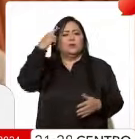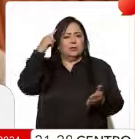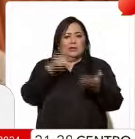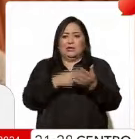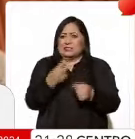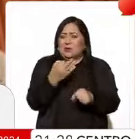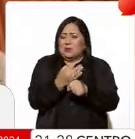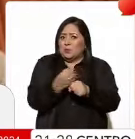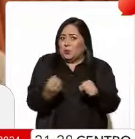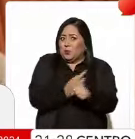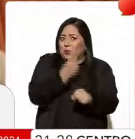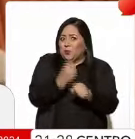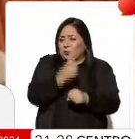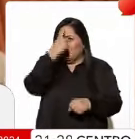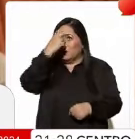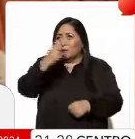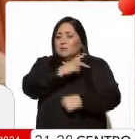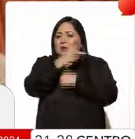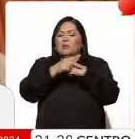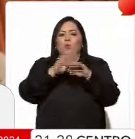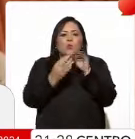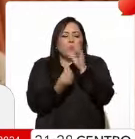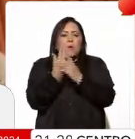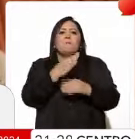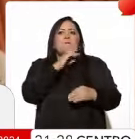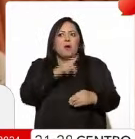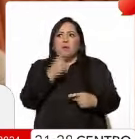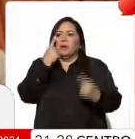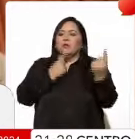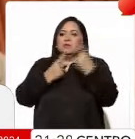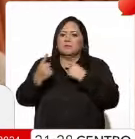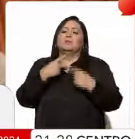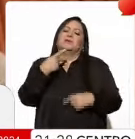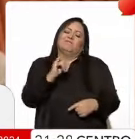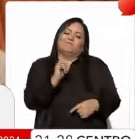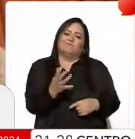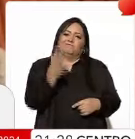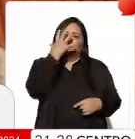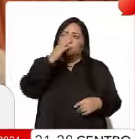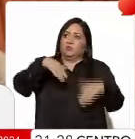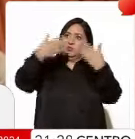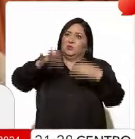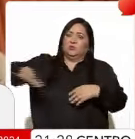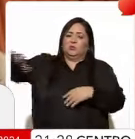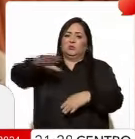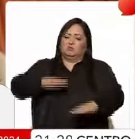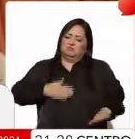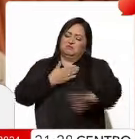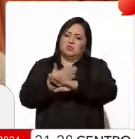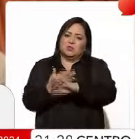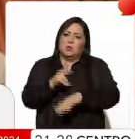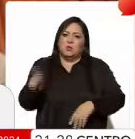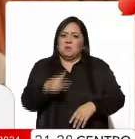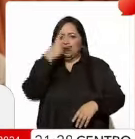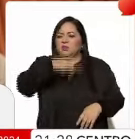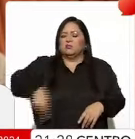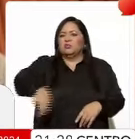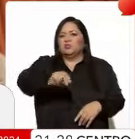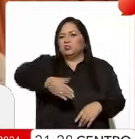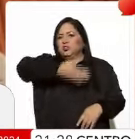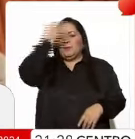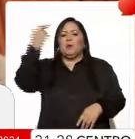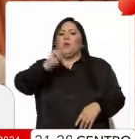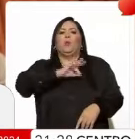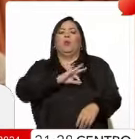gran oportunidad la que se está dando para el país, es una gran discusión. Es una pena también que la oposición insulte al pueblo de México diciendo que son incapaces de